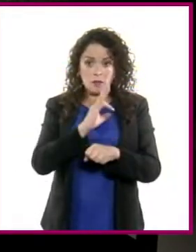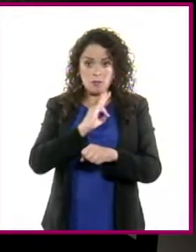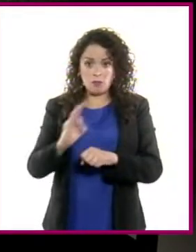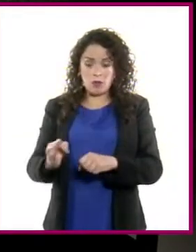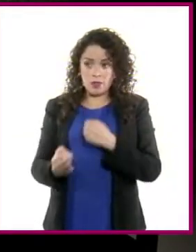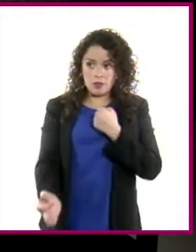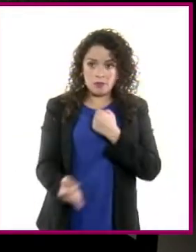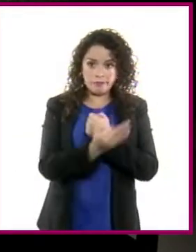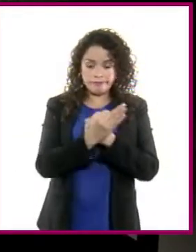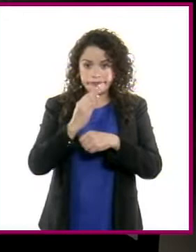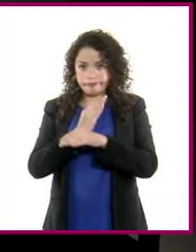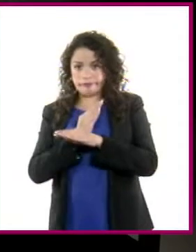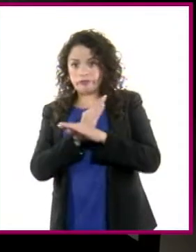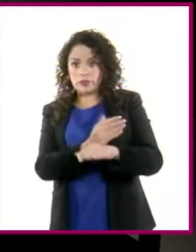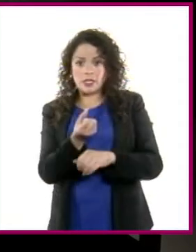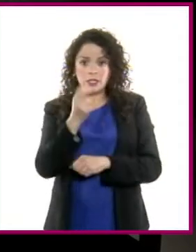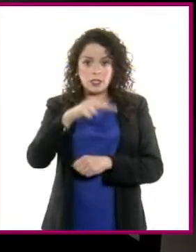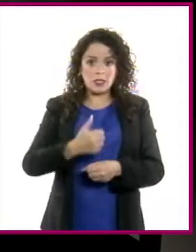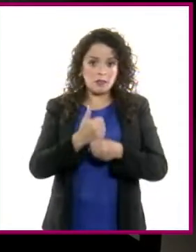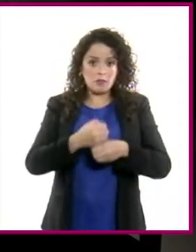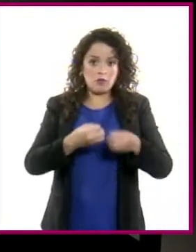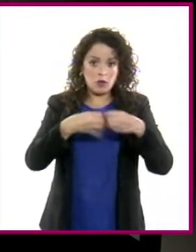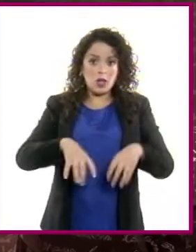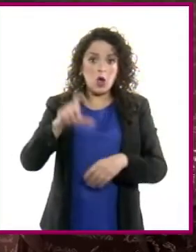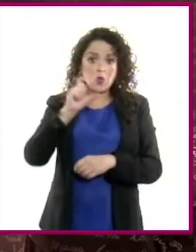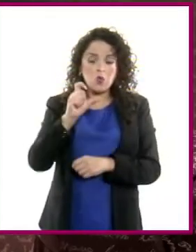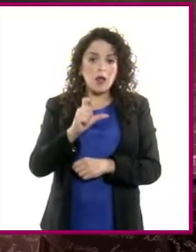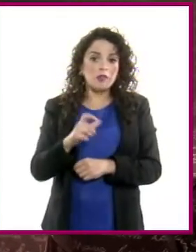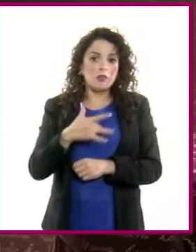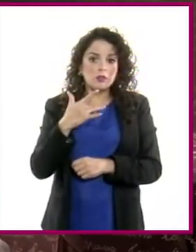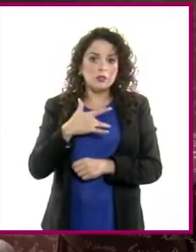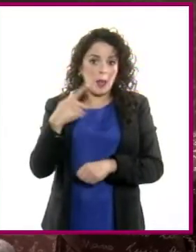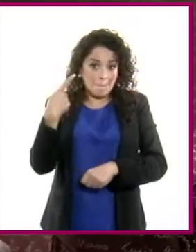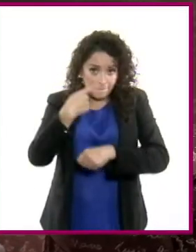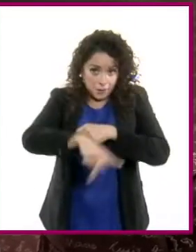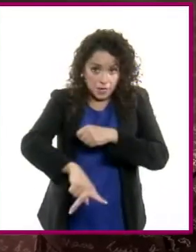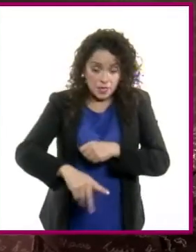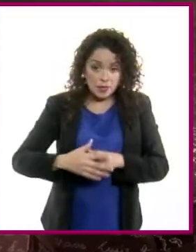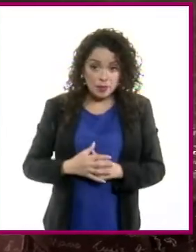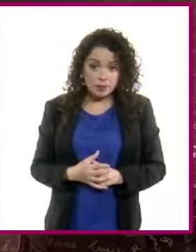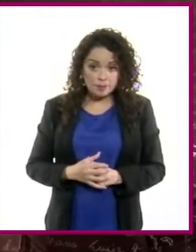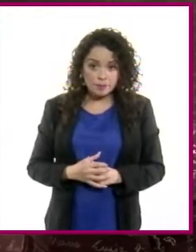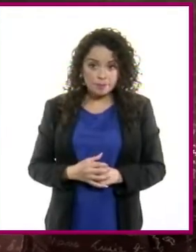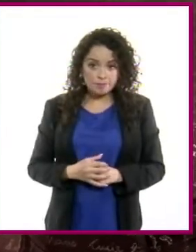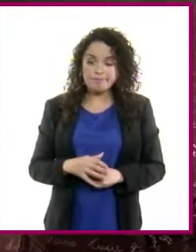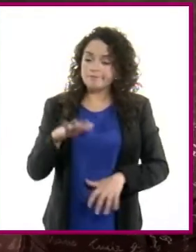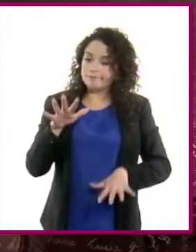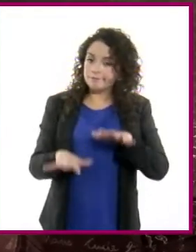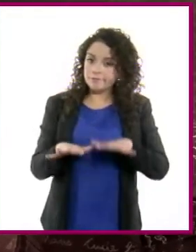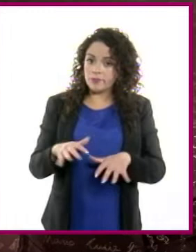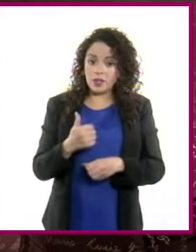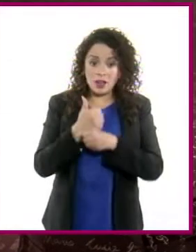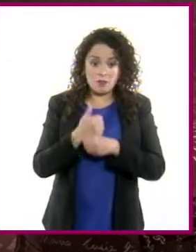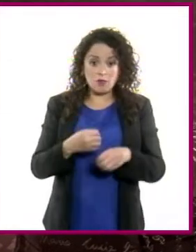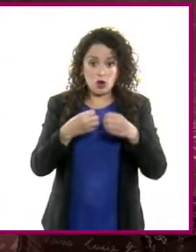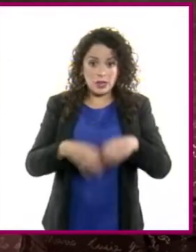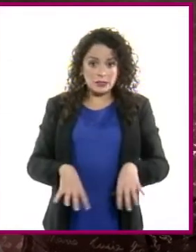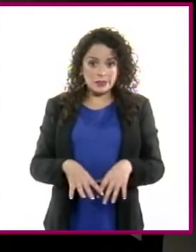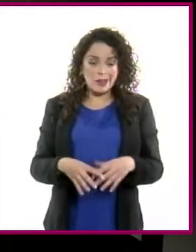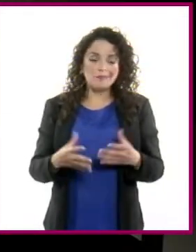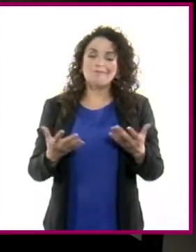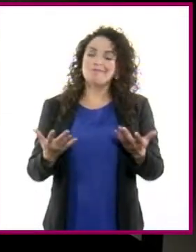violencia cuando no está garantizada su seguridad? ¿Hay casos en que la violencia es un mal